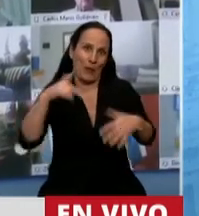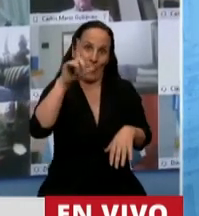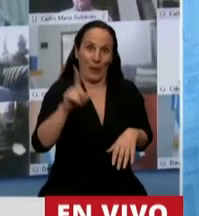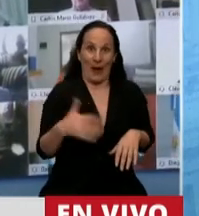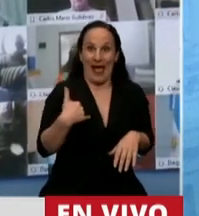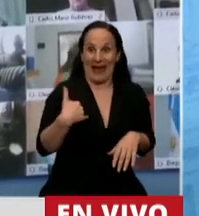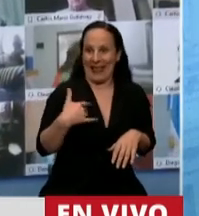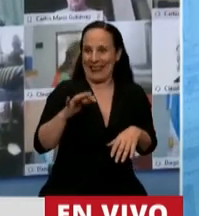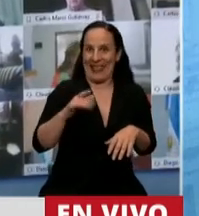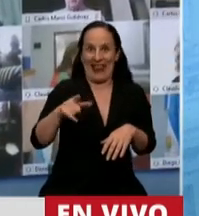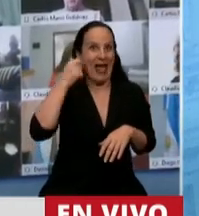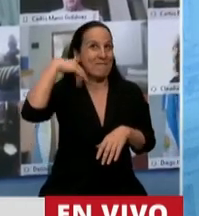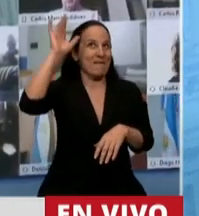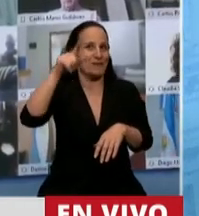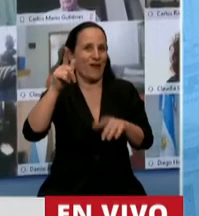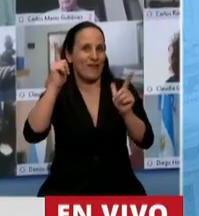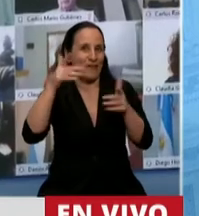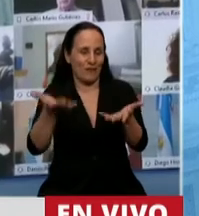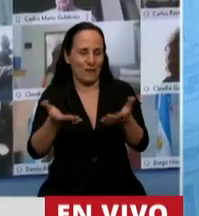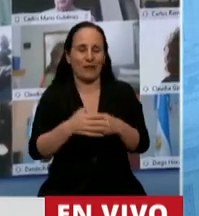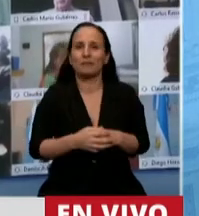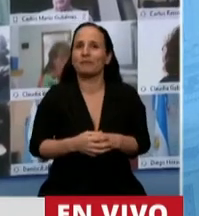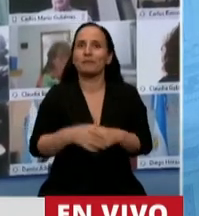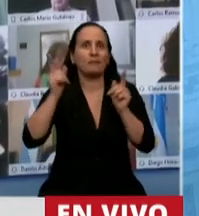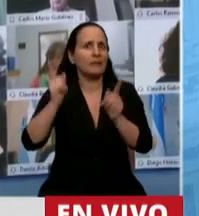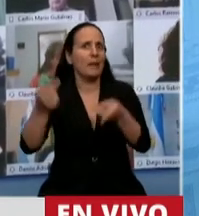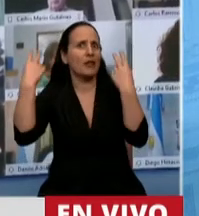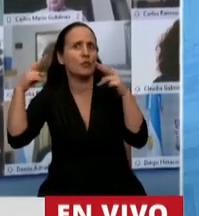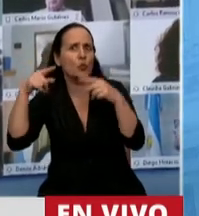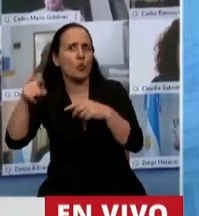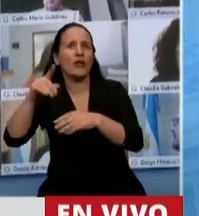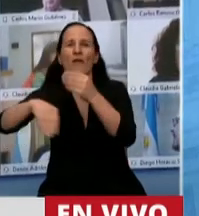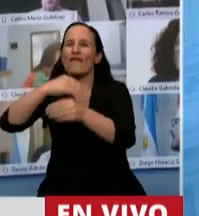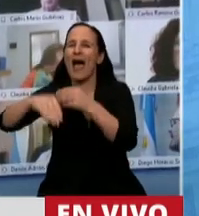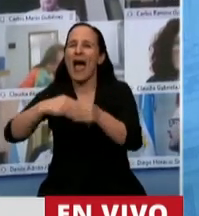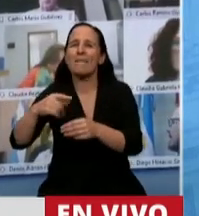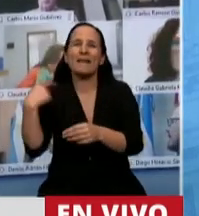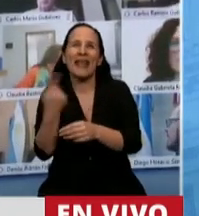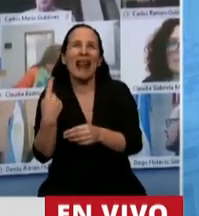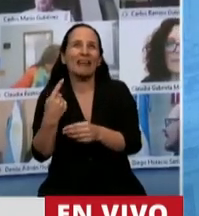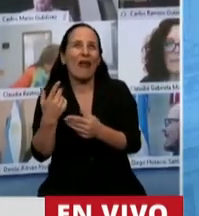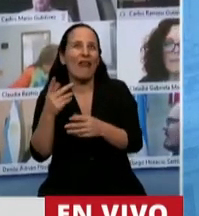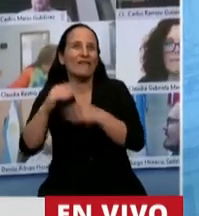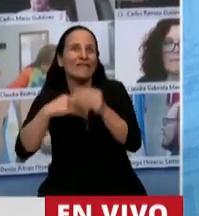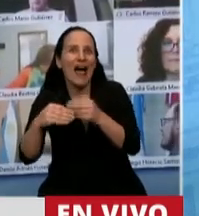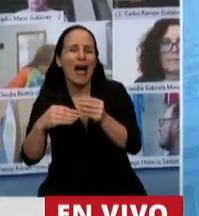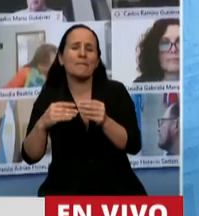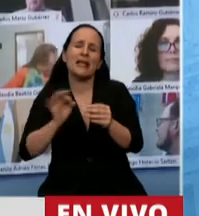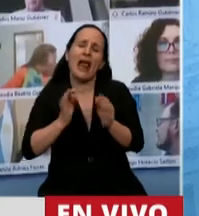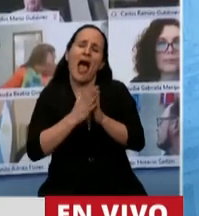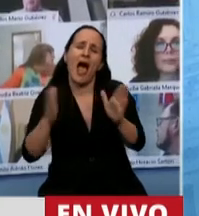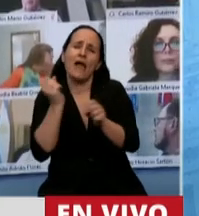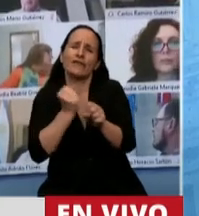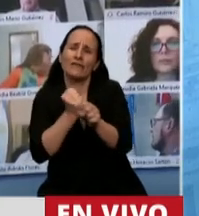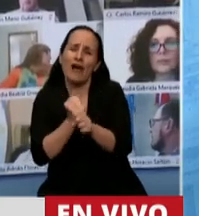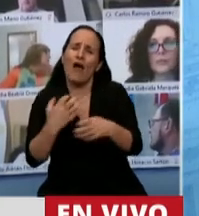los últimos años de su vida. Y por último, el turismo familiar, que siempre ese viaje tan esperado para las familias después de mucho trabajo y